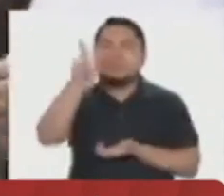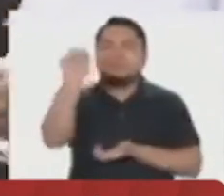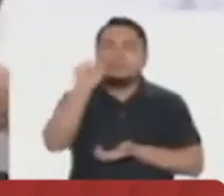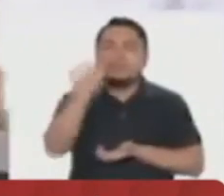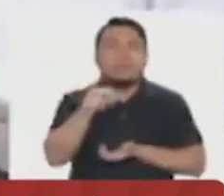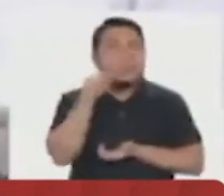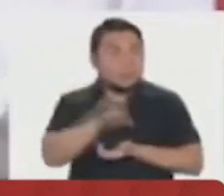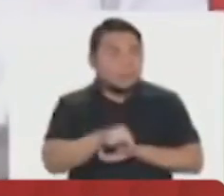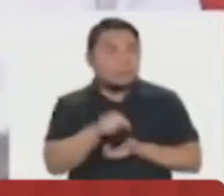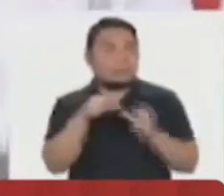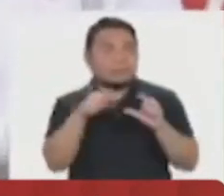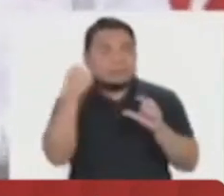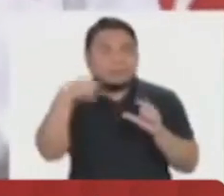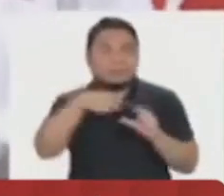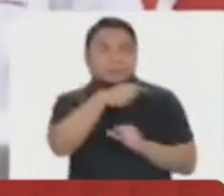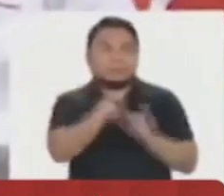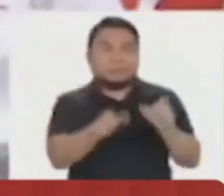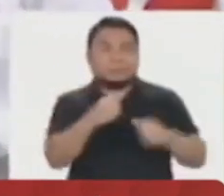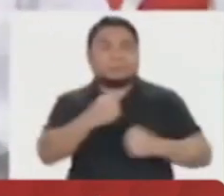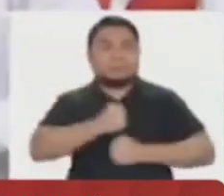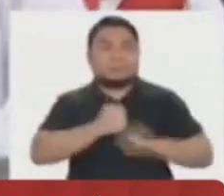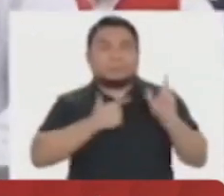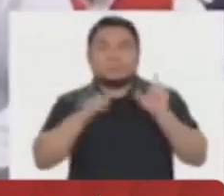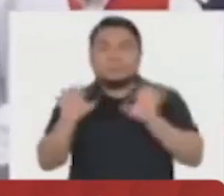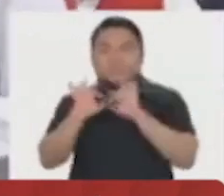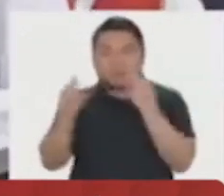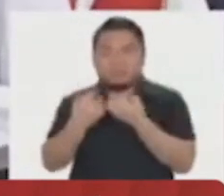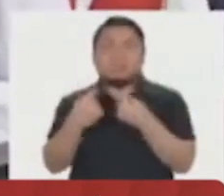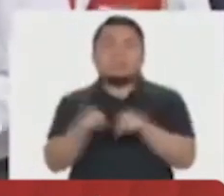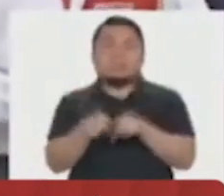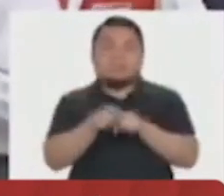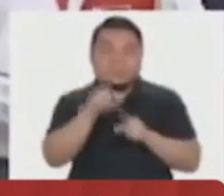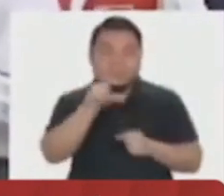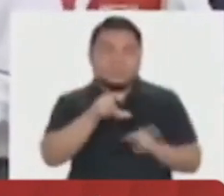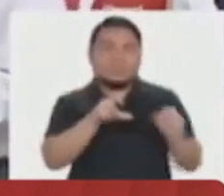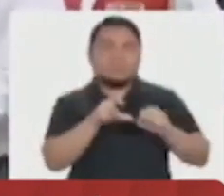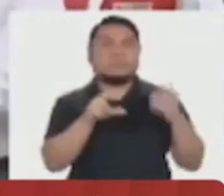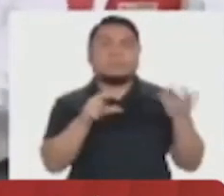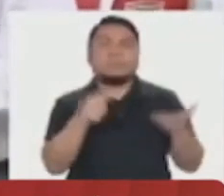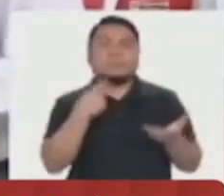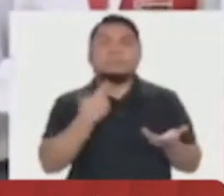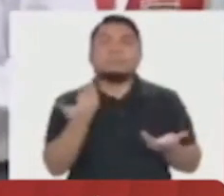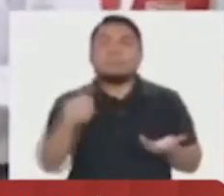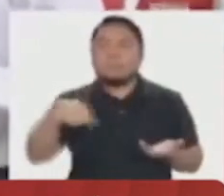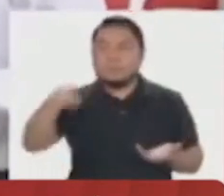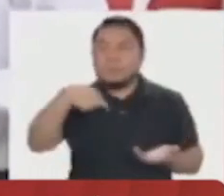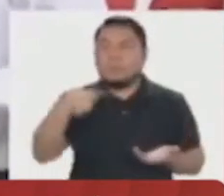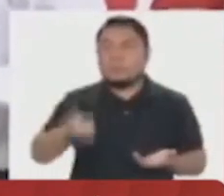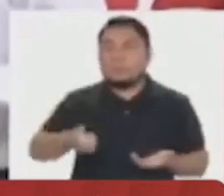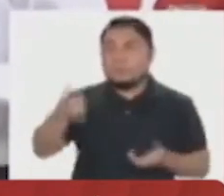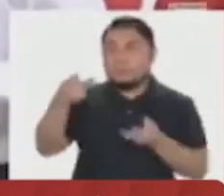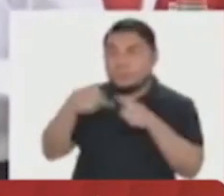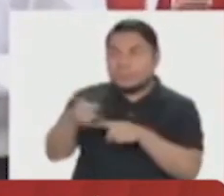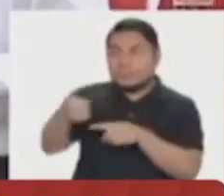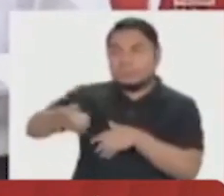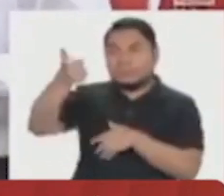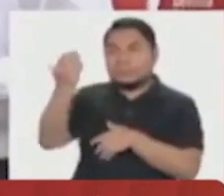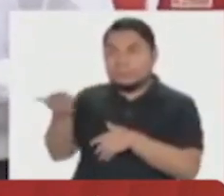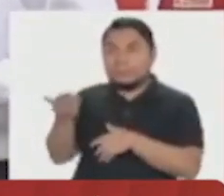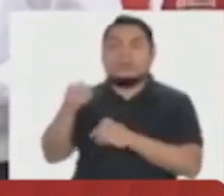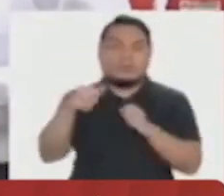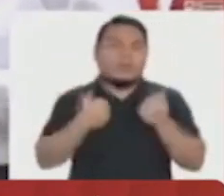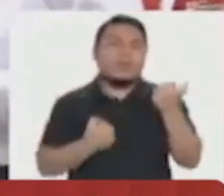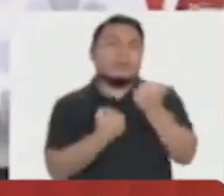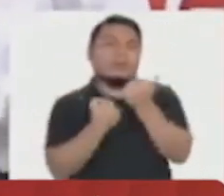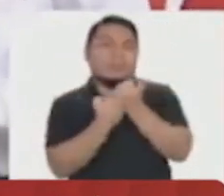solamente serviría para el personal militar y los familiares, sino también con la venia de nuestro comando, podríamos apoyar